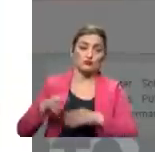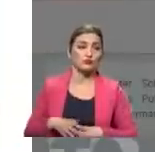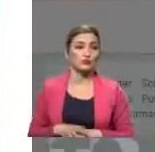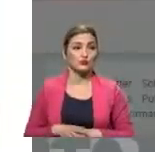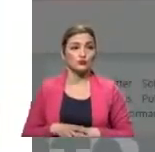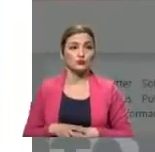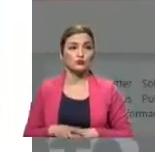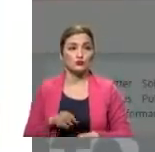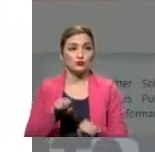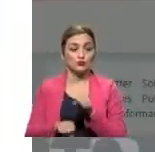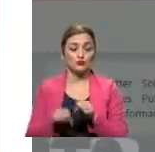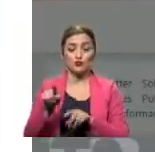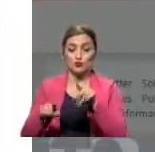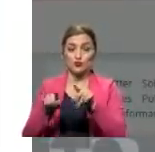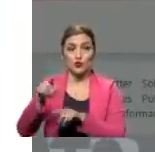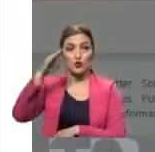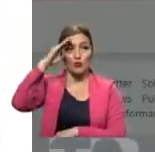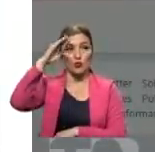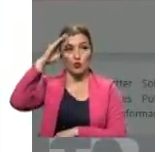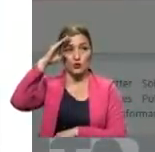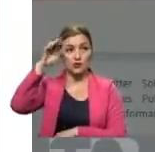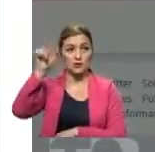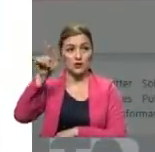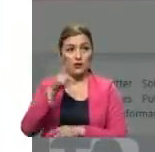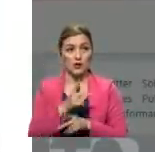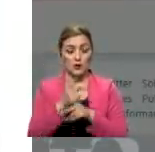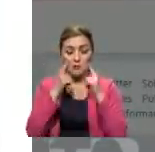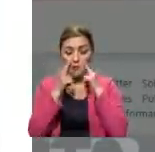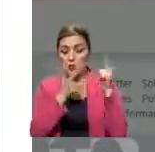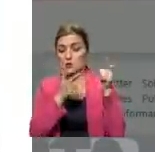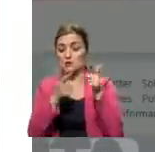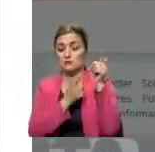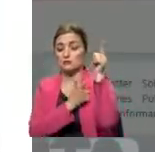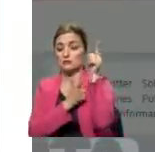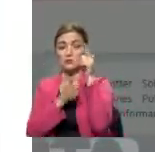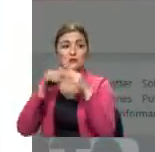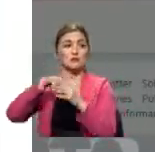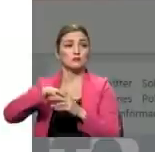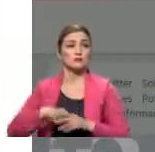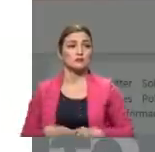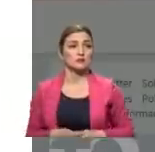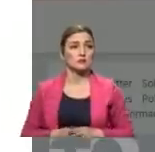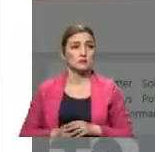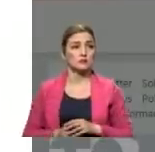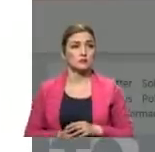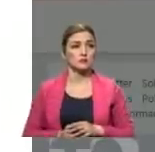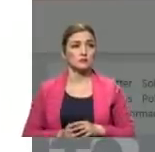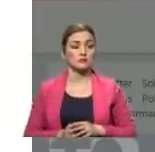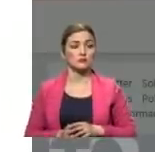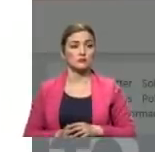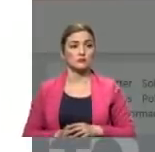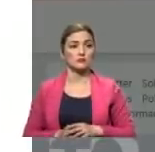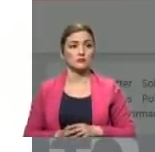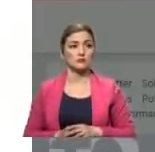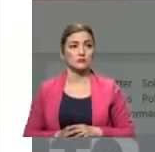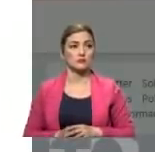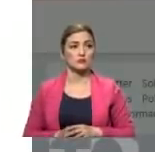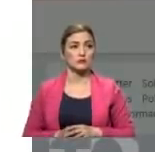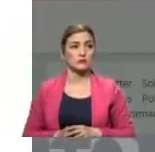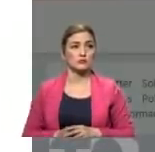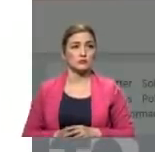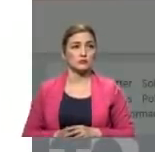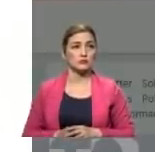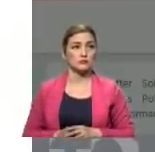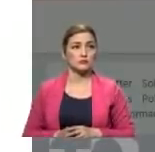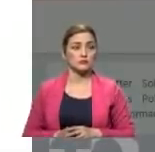hacer algunos destrozos, la policía resguarda el edificio y lo que se encuentra dentro. Ahí vemos y publicó precisamente el video de